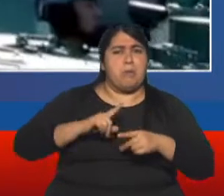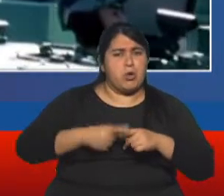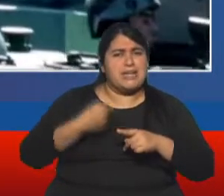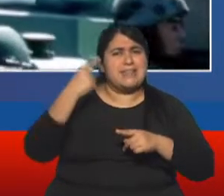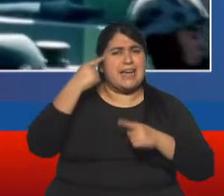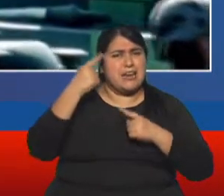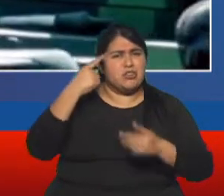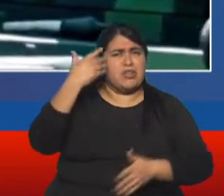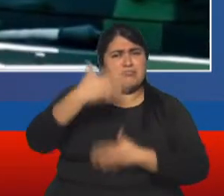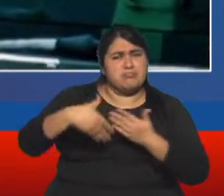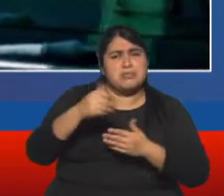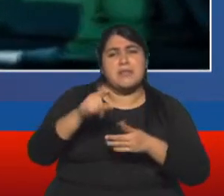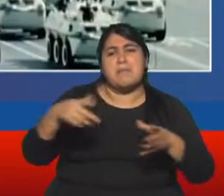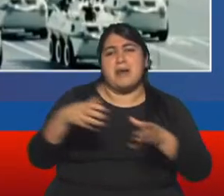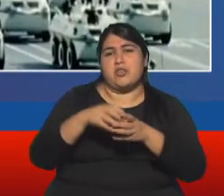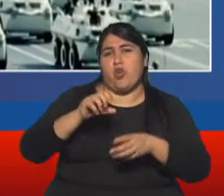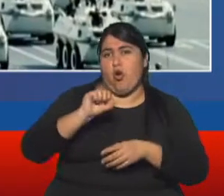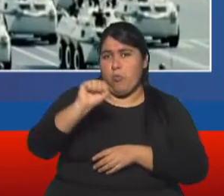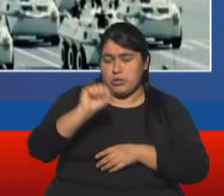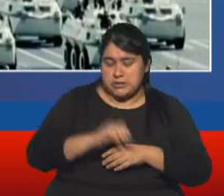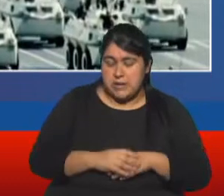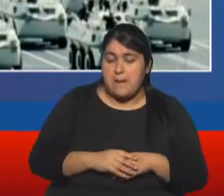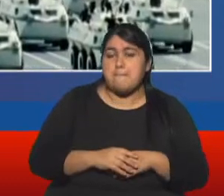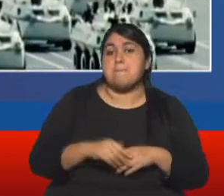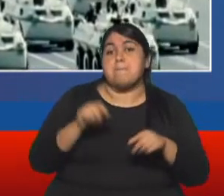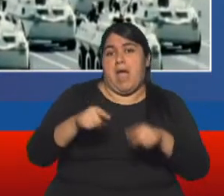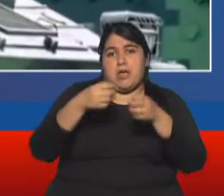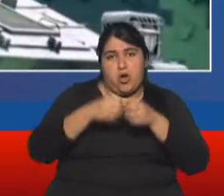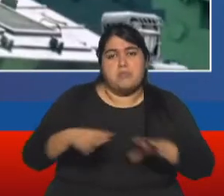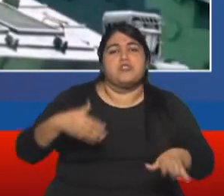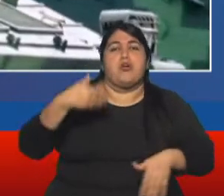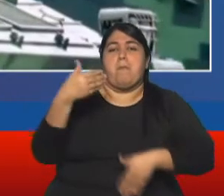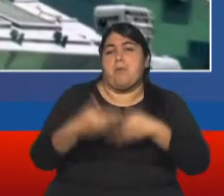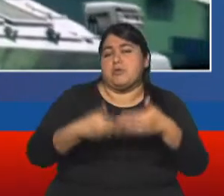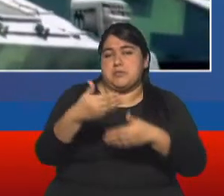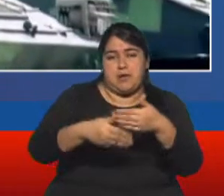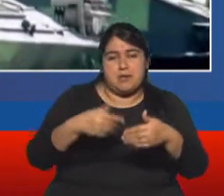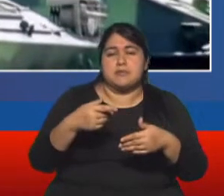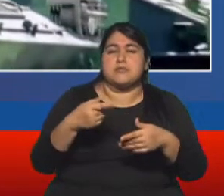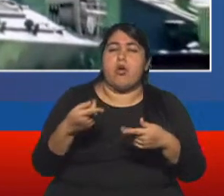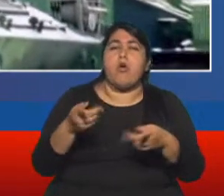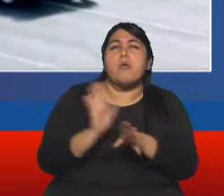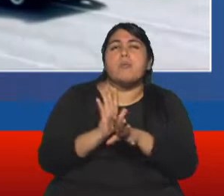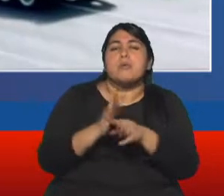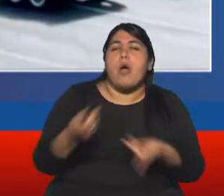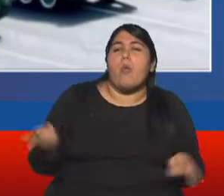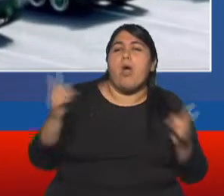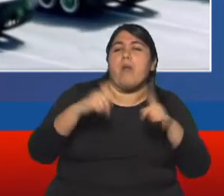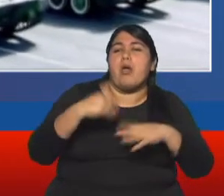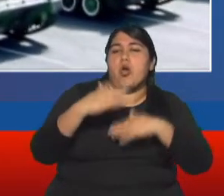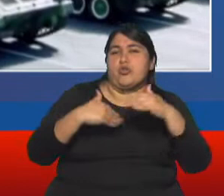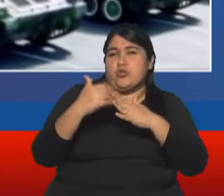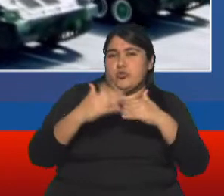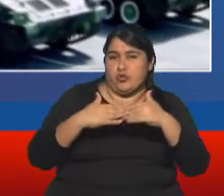y revolucionaria del Partido Comunista, y bueno, a partir de ahí comenzó un proceso de reconstrucción, primero del